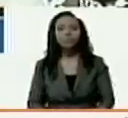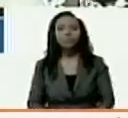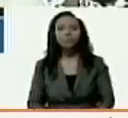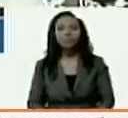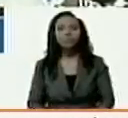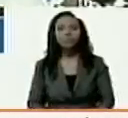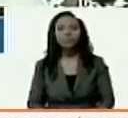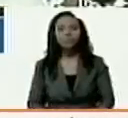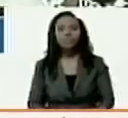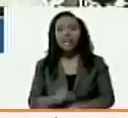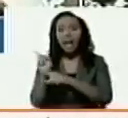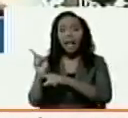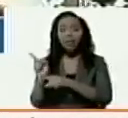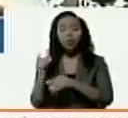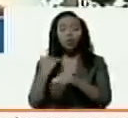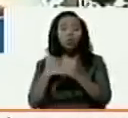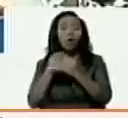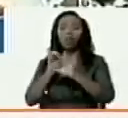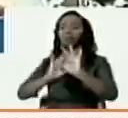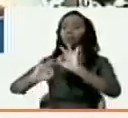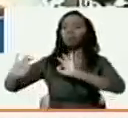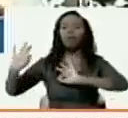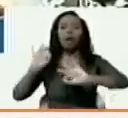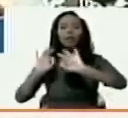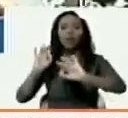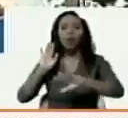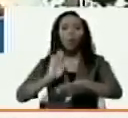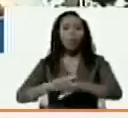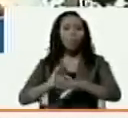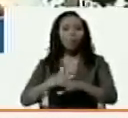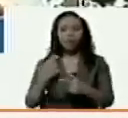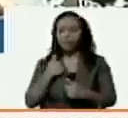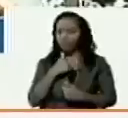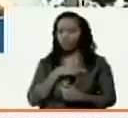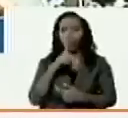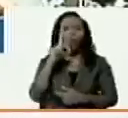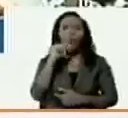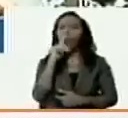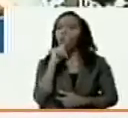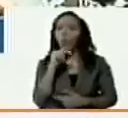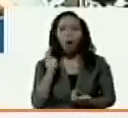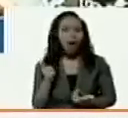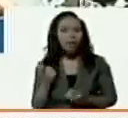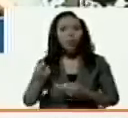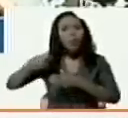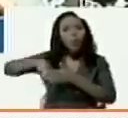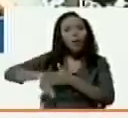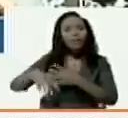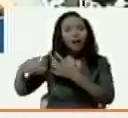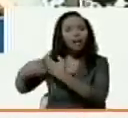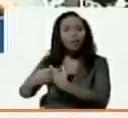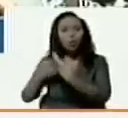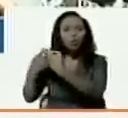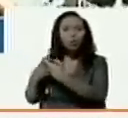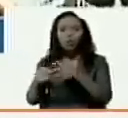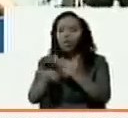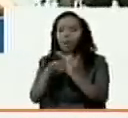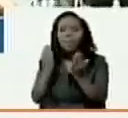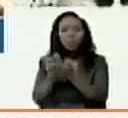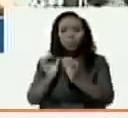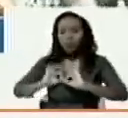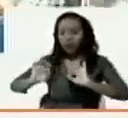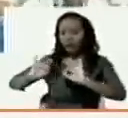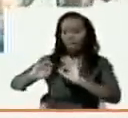Como parte del show, porque ninguno de nosotros tiene ni cuentas, ni activos en Estados Unidos, ni en ninguna parte del mundo.